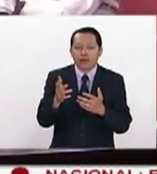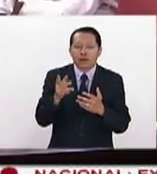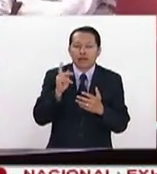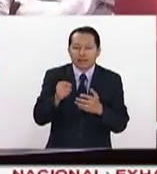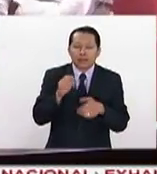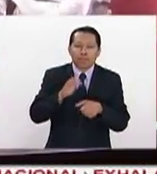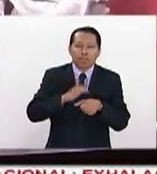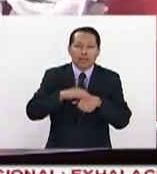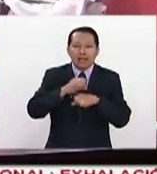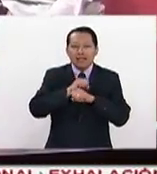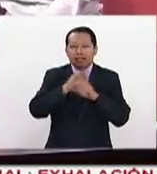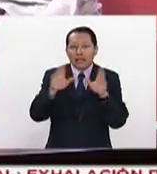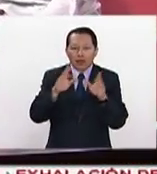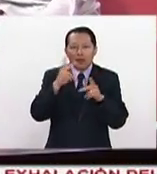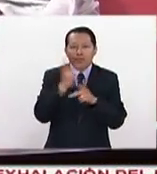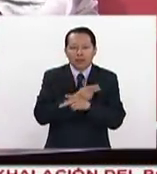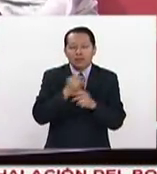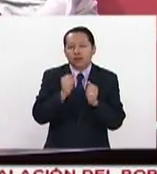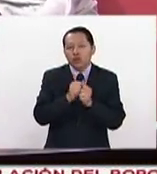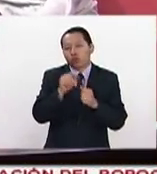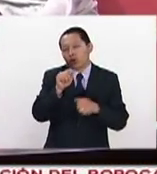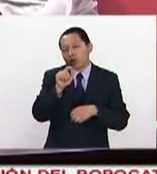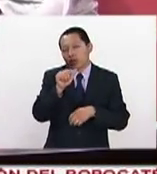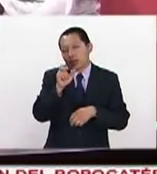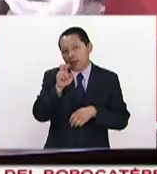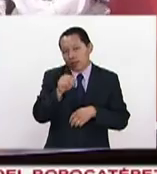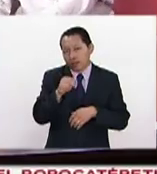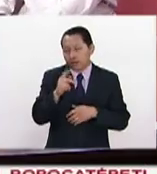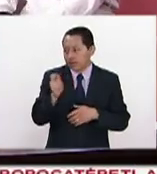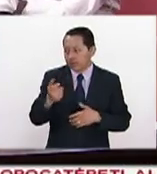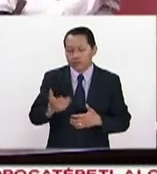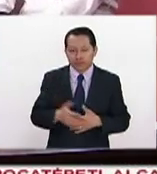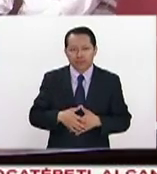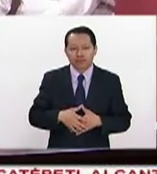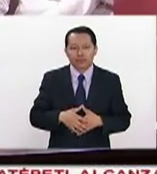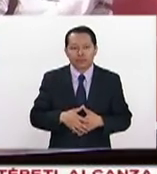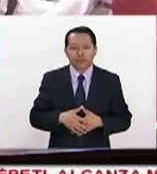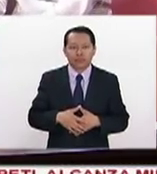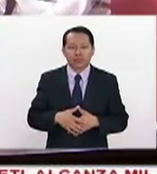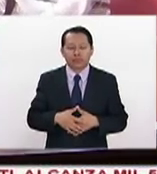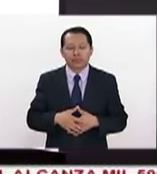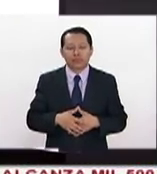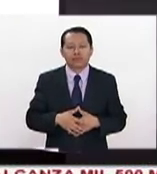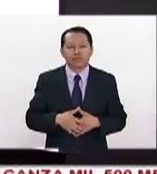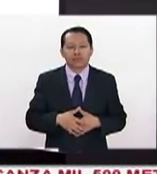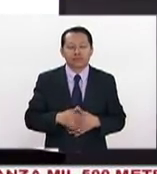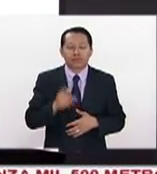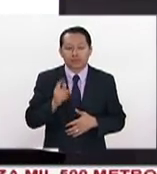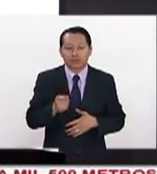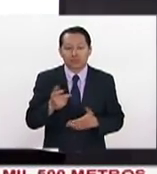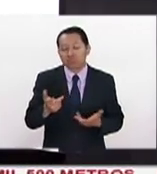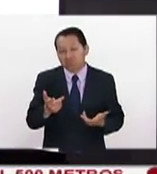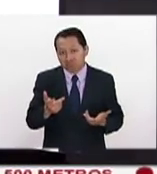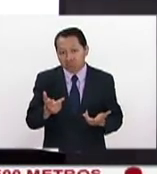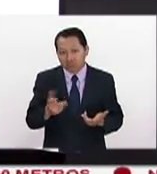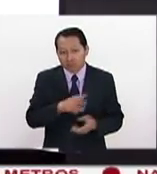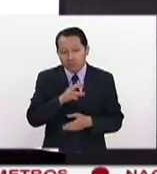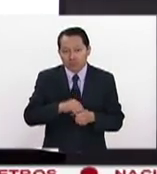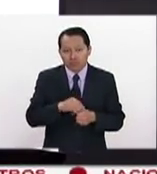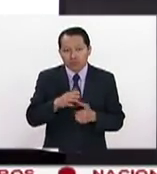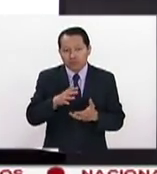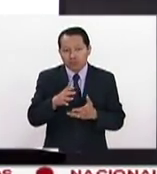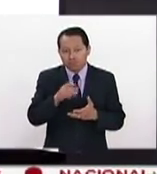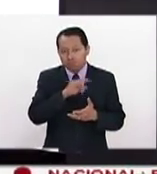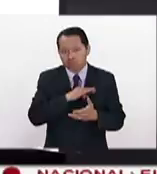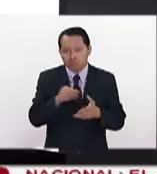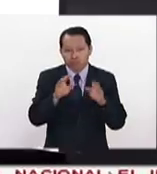más claro sobre qué va a ocurrir con el Telecán? Esa es la gran pregunta. Bueno, en estricto sentido, estaríamos hablando de que queda una